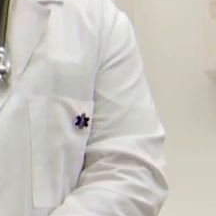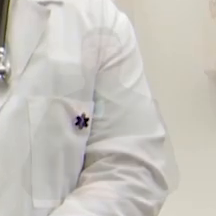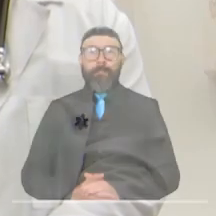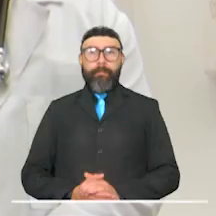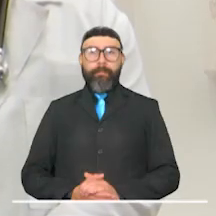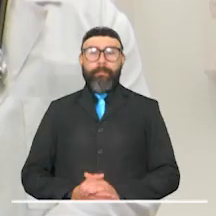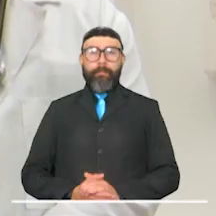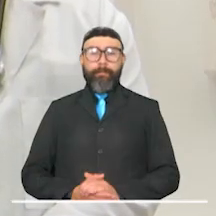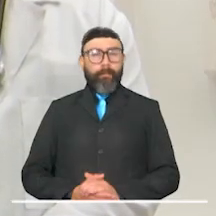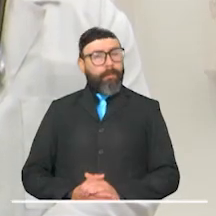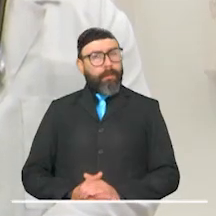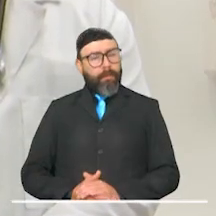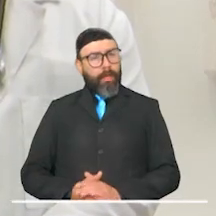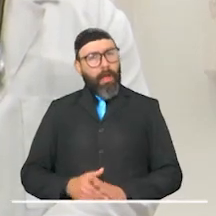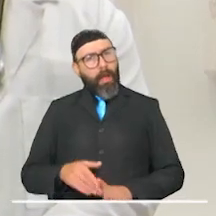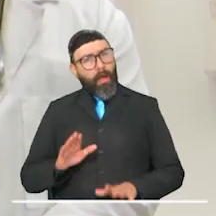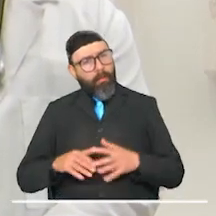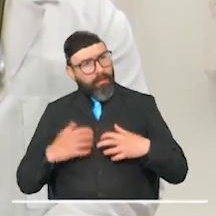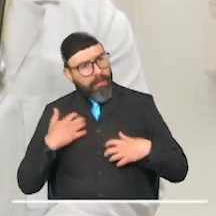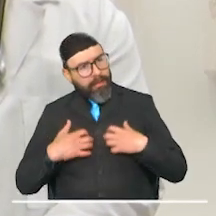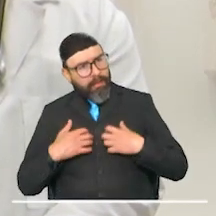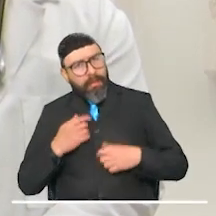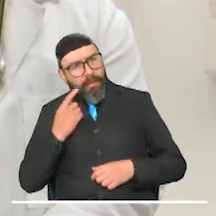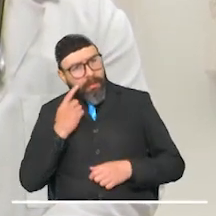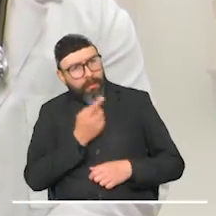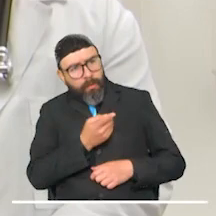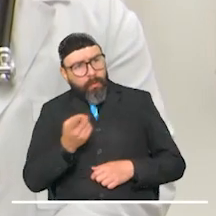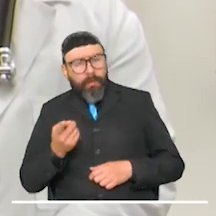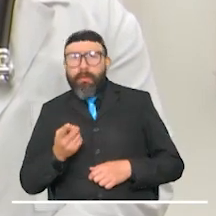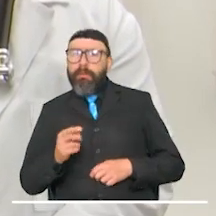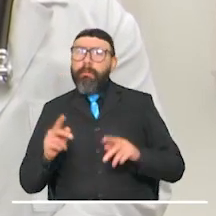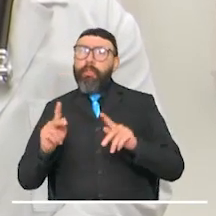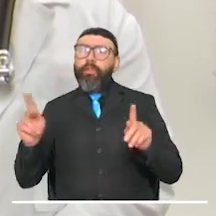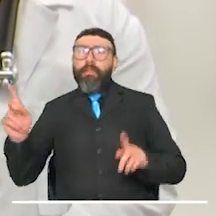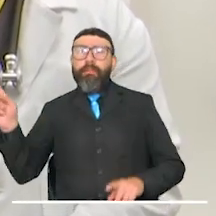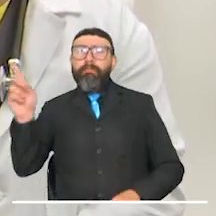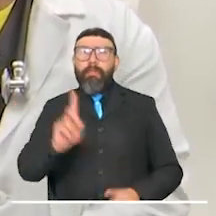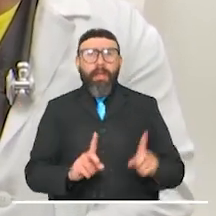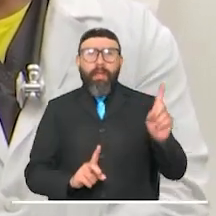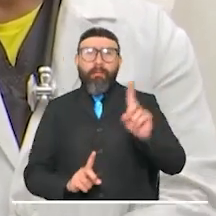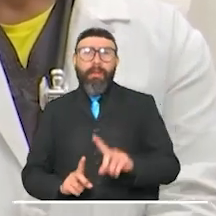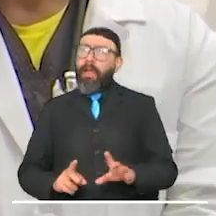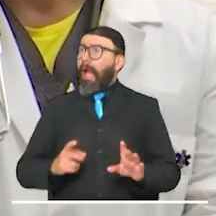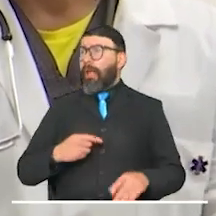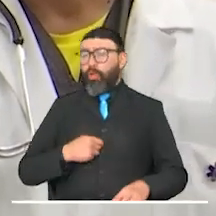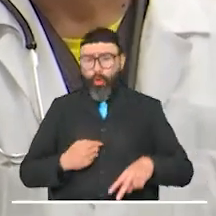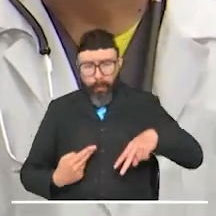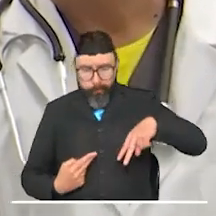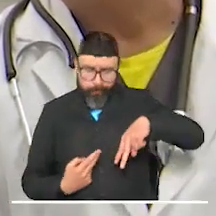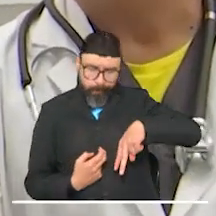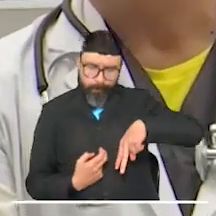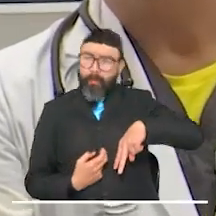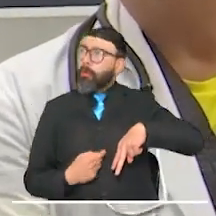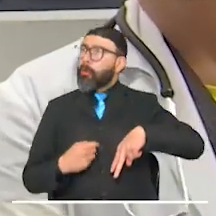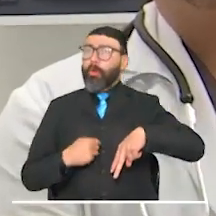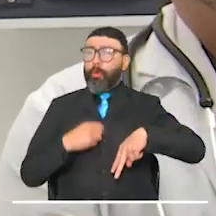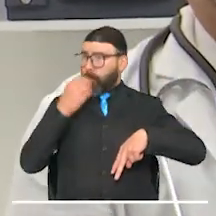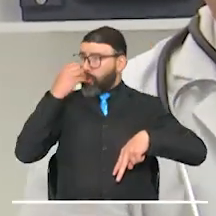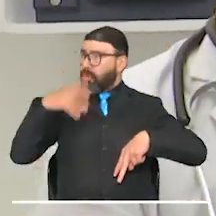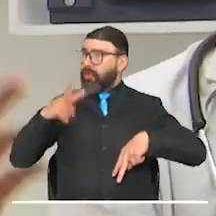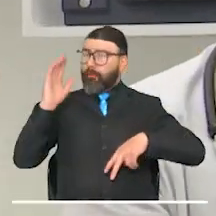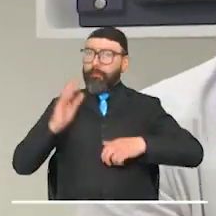nos aterroriza mucho ver cada día personas viniendo a decirnos Es que a mí me inyectaron y eso no me sirvió para nada